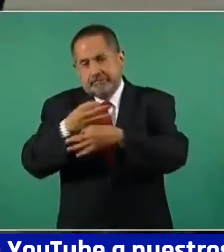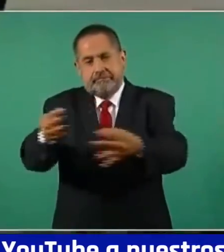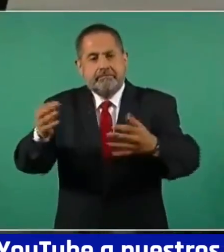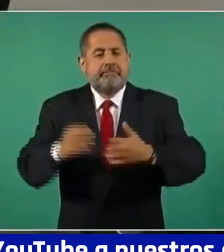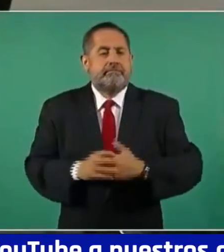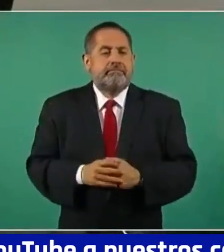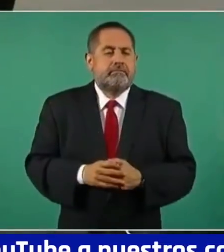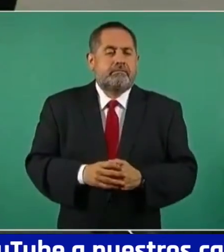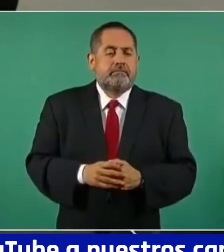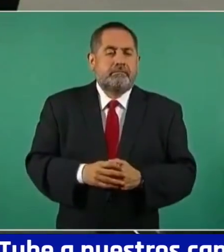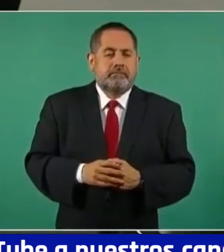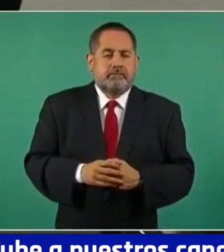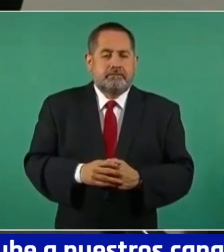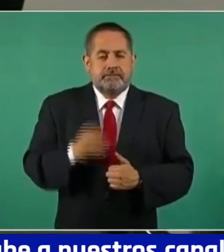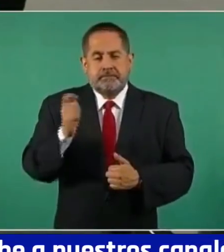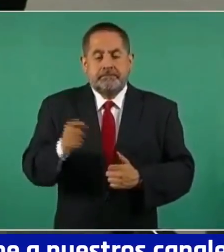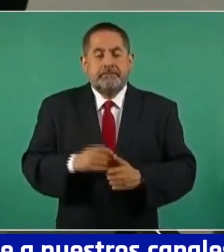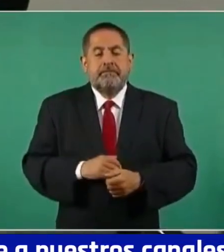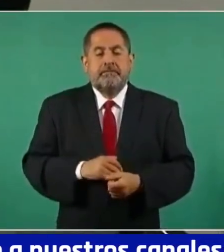Entonces,